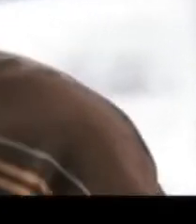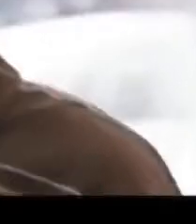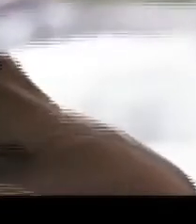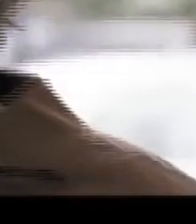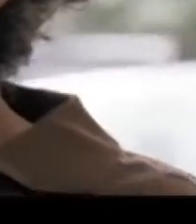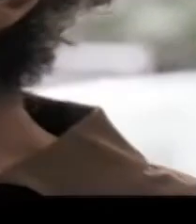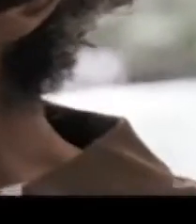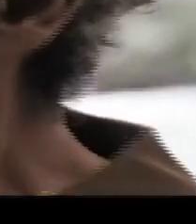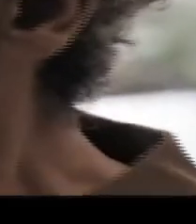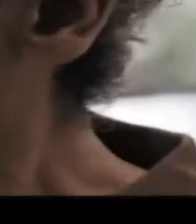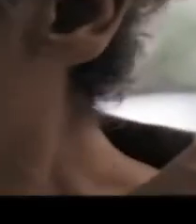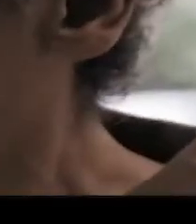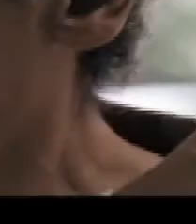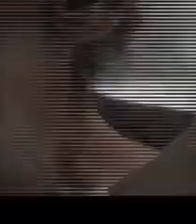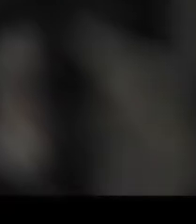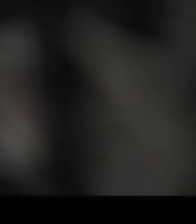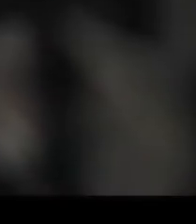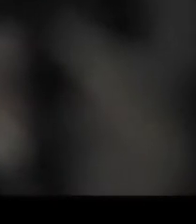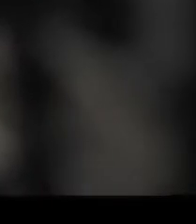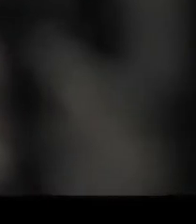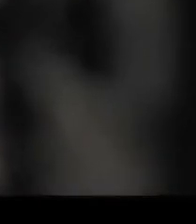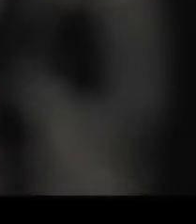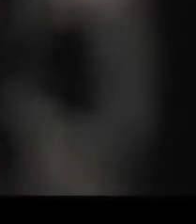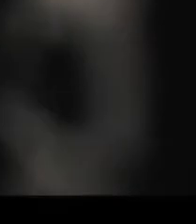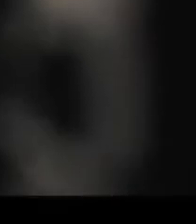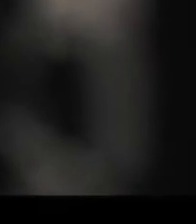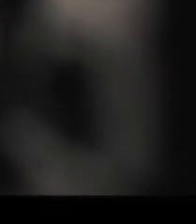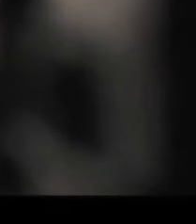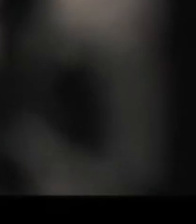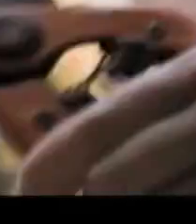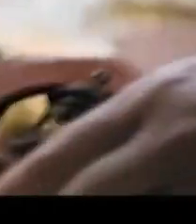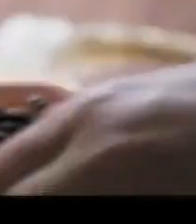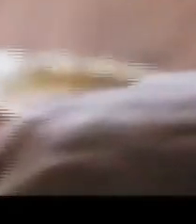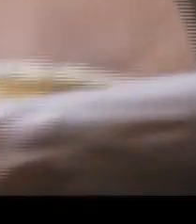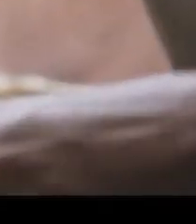Tu negocio de pequeño no tiene nada.